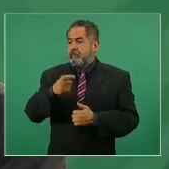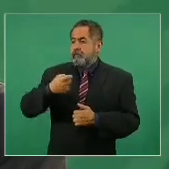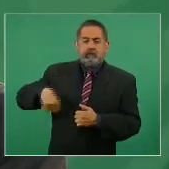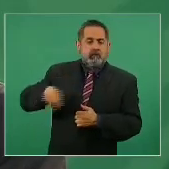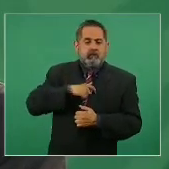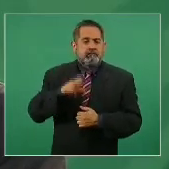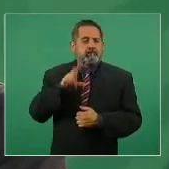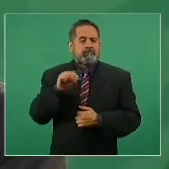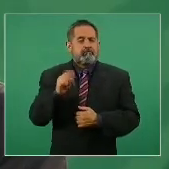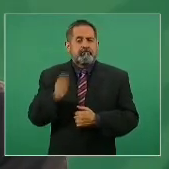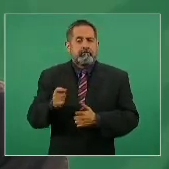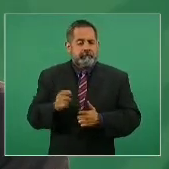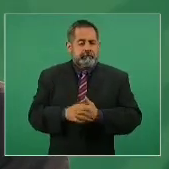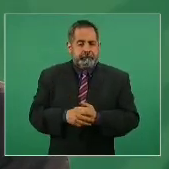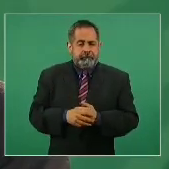nosotros